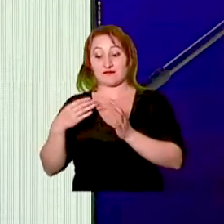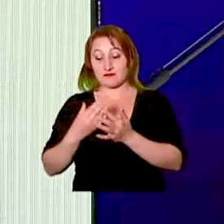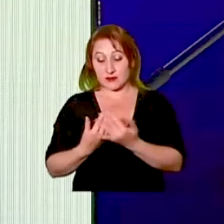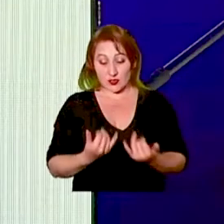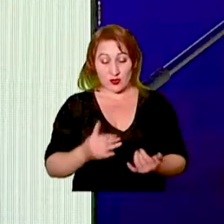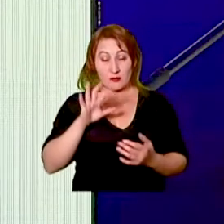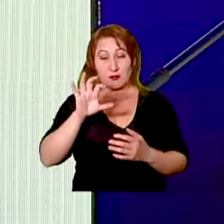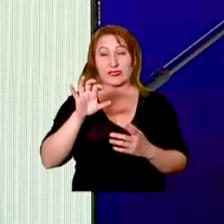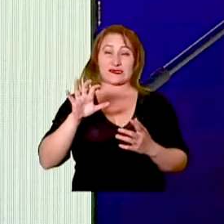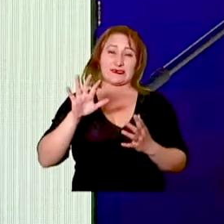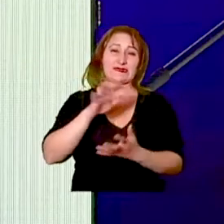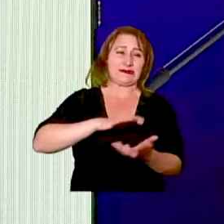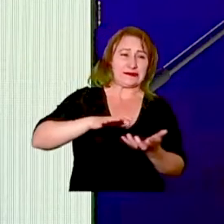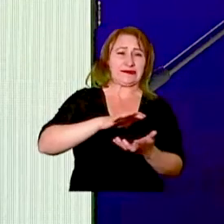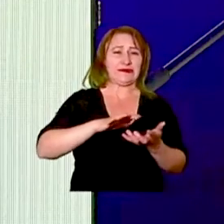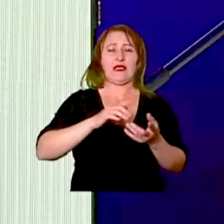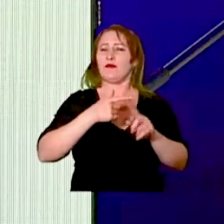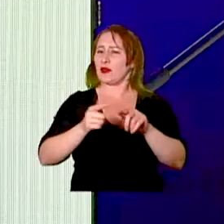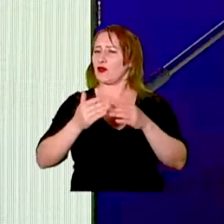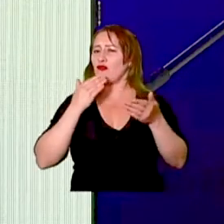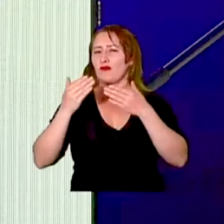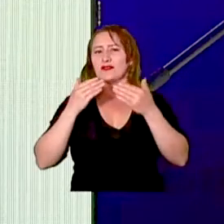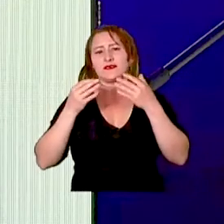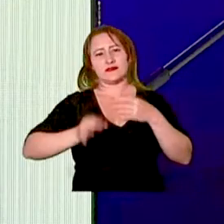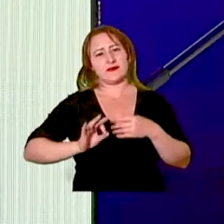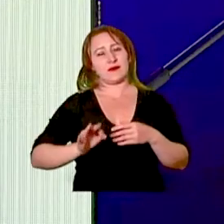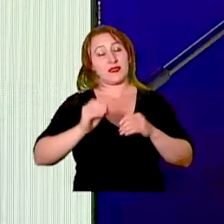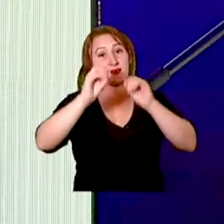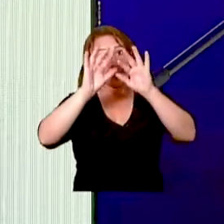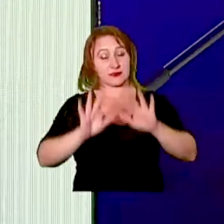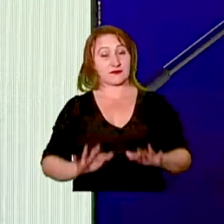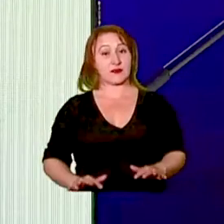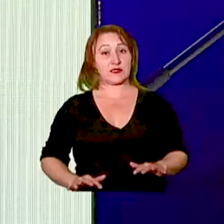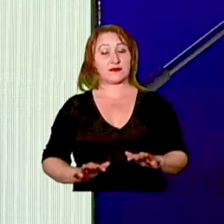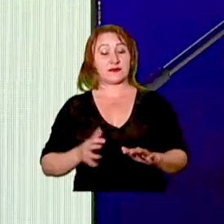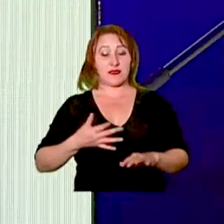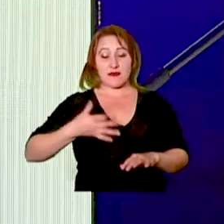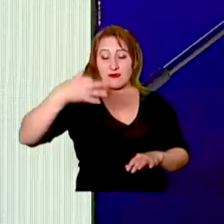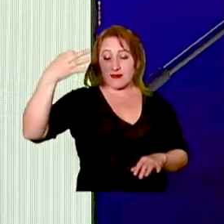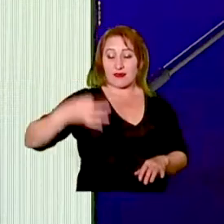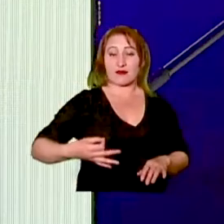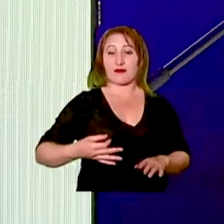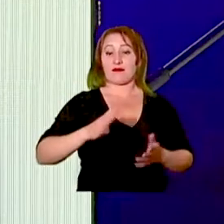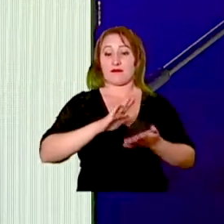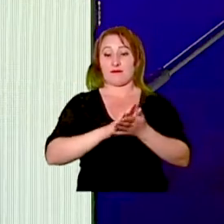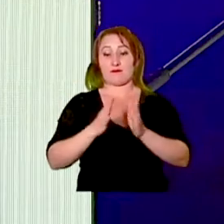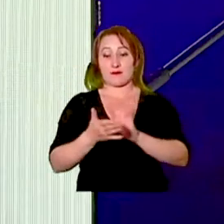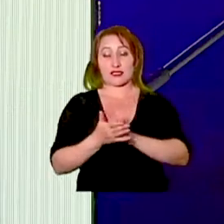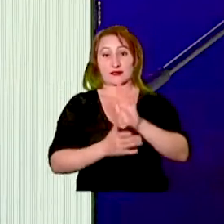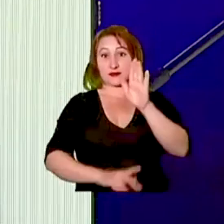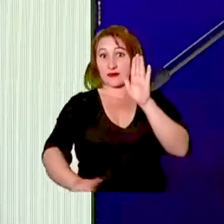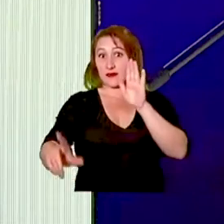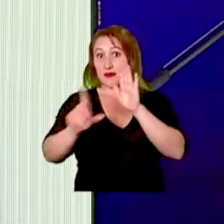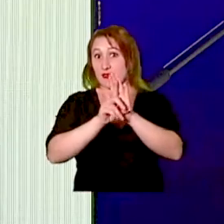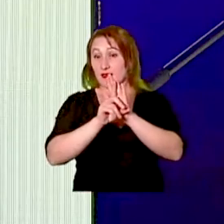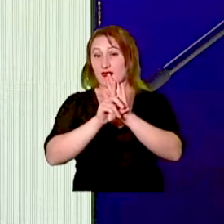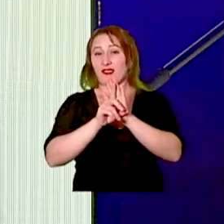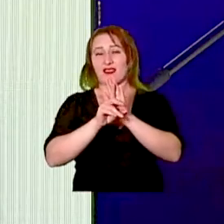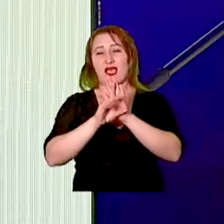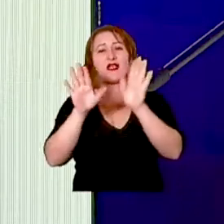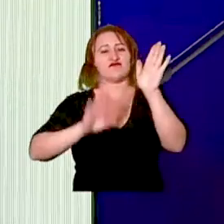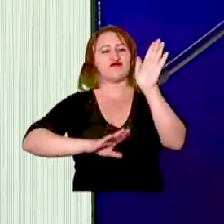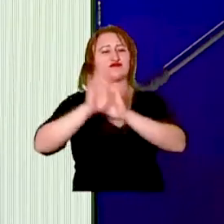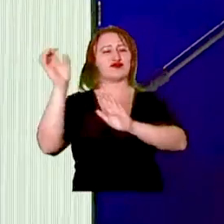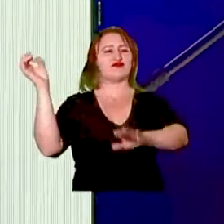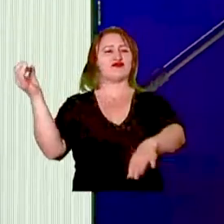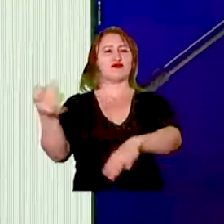algo convulsionado, pero siempre confiando en que la transparencia, la ética, la paz y legalidad triunfarán